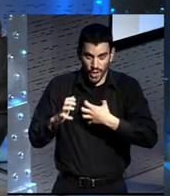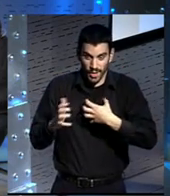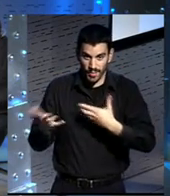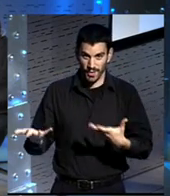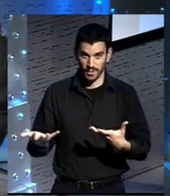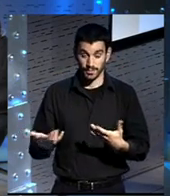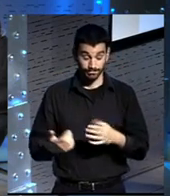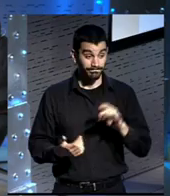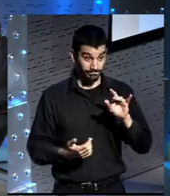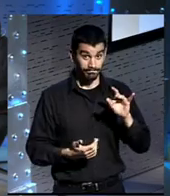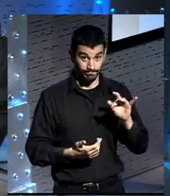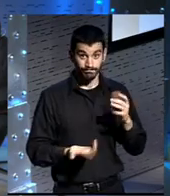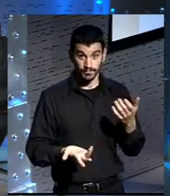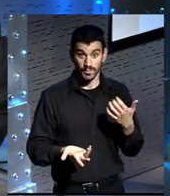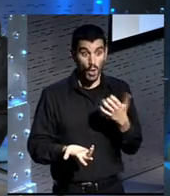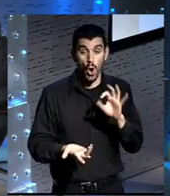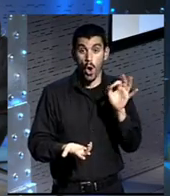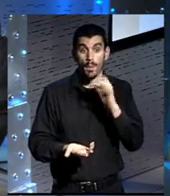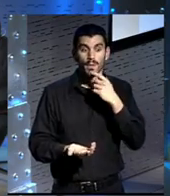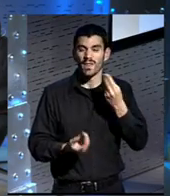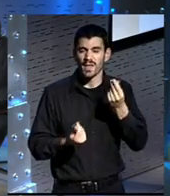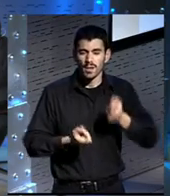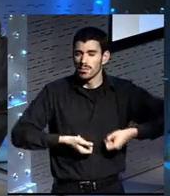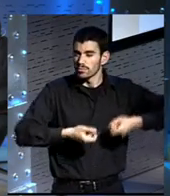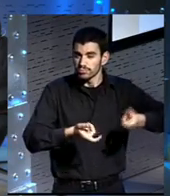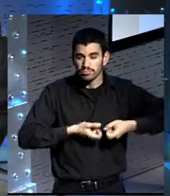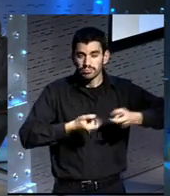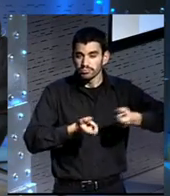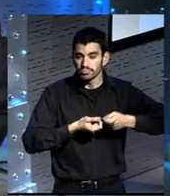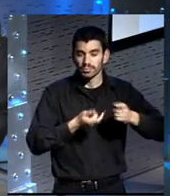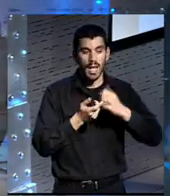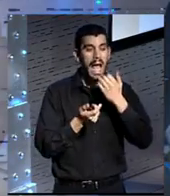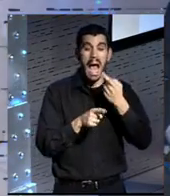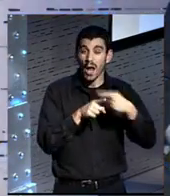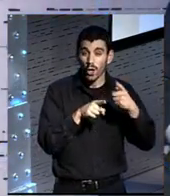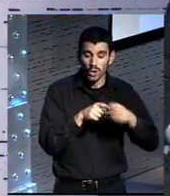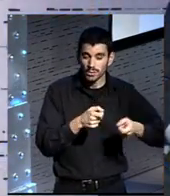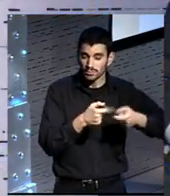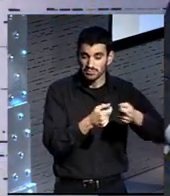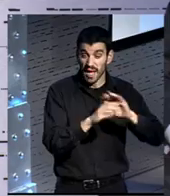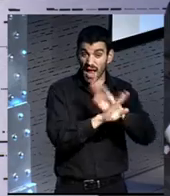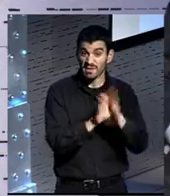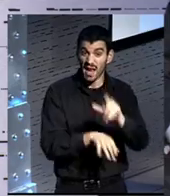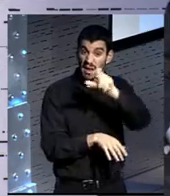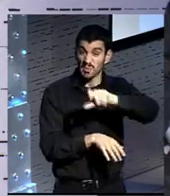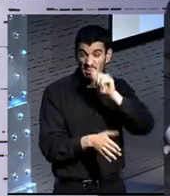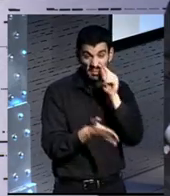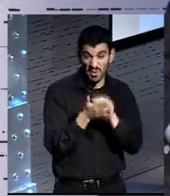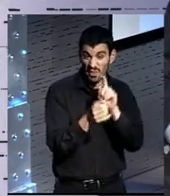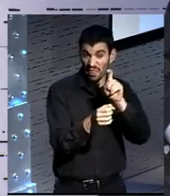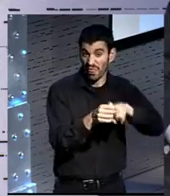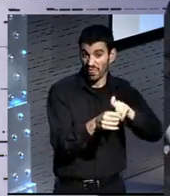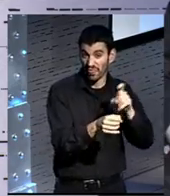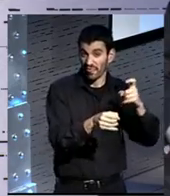o te gastas mucho dinero en hacer algo que usan muy pocos clientes. Entonces hay que tener muchísimo cuidado en manejar la complejidad, porque te metes